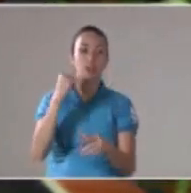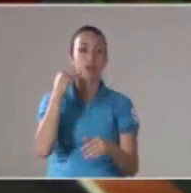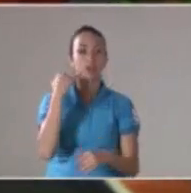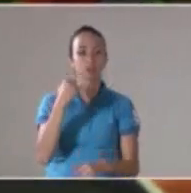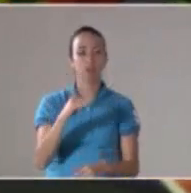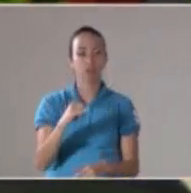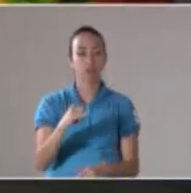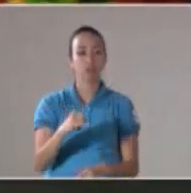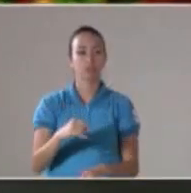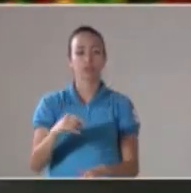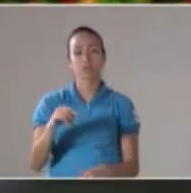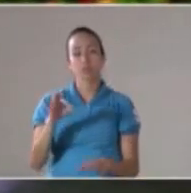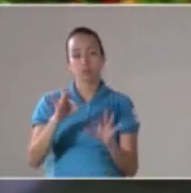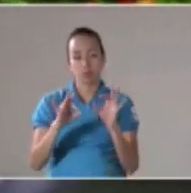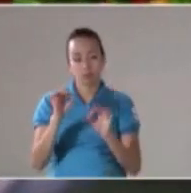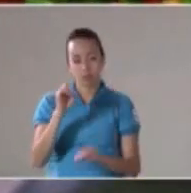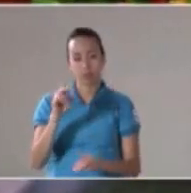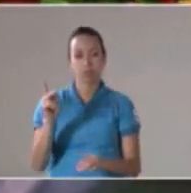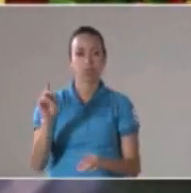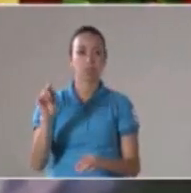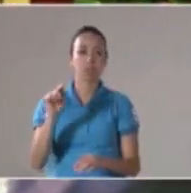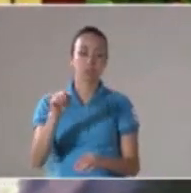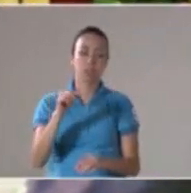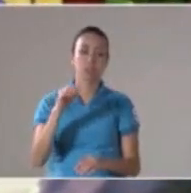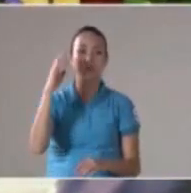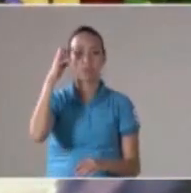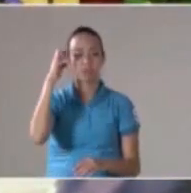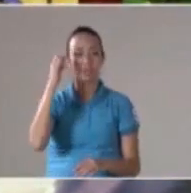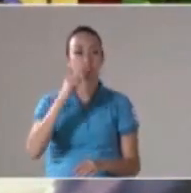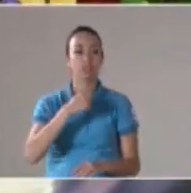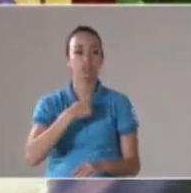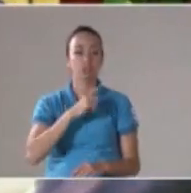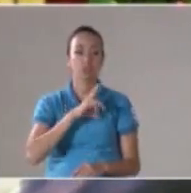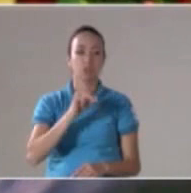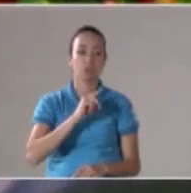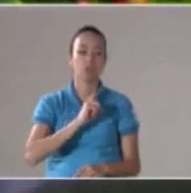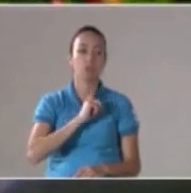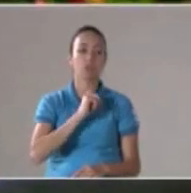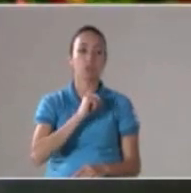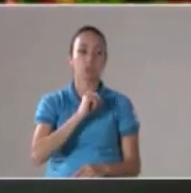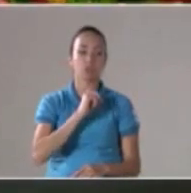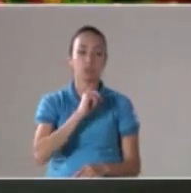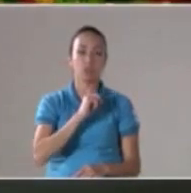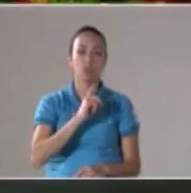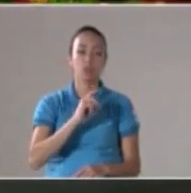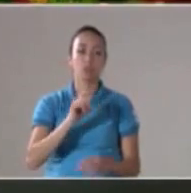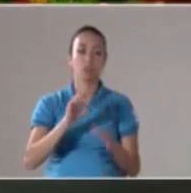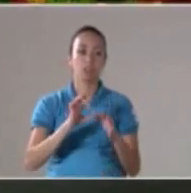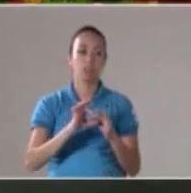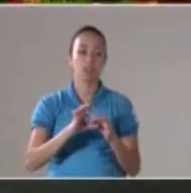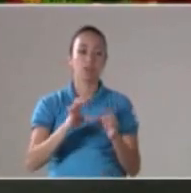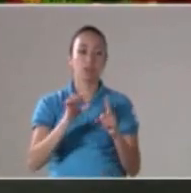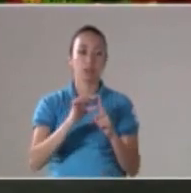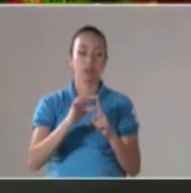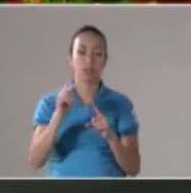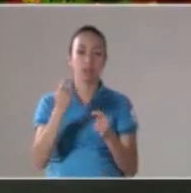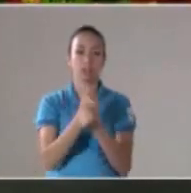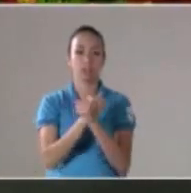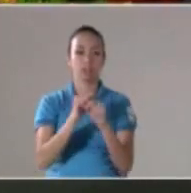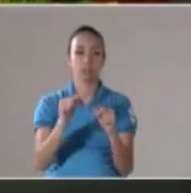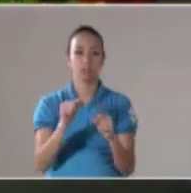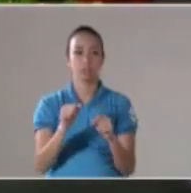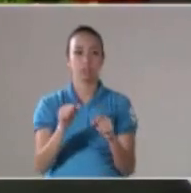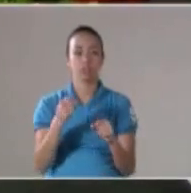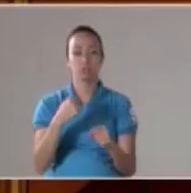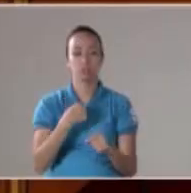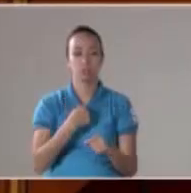juzgáis indignos de la palabra de Dios y de la salvación, yo me vuelvo a los gentiles. Y dice la Biblia que los